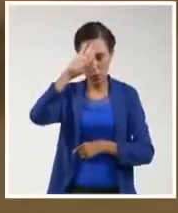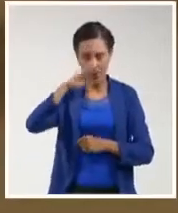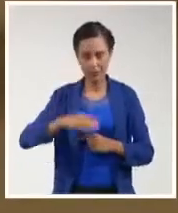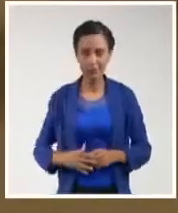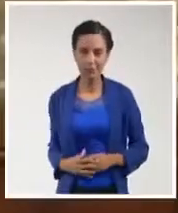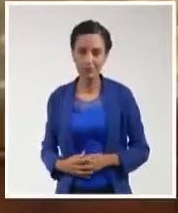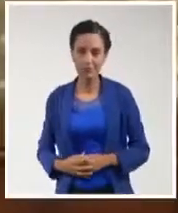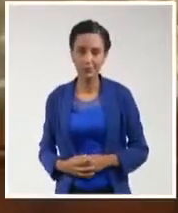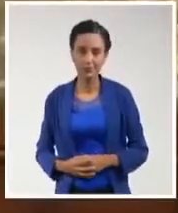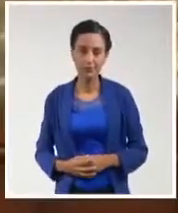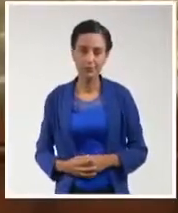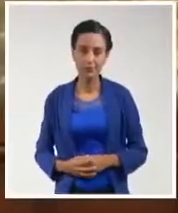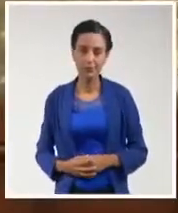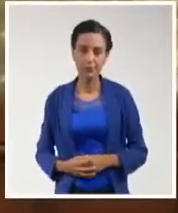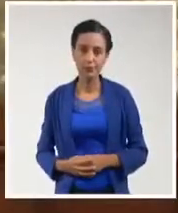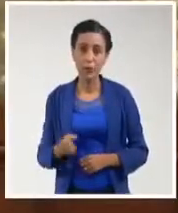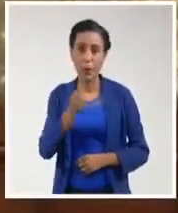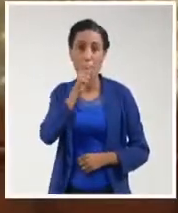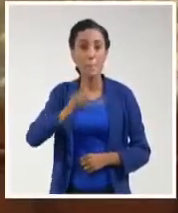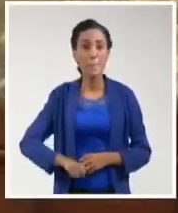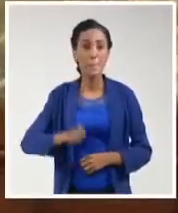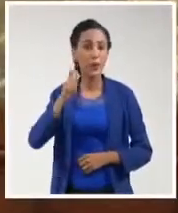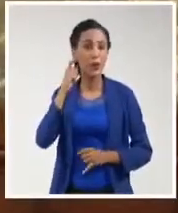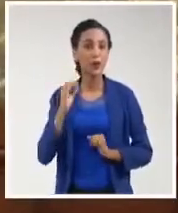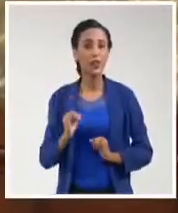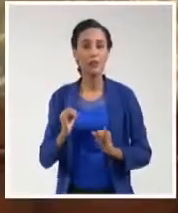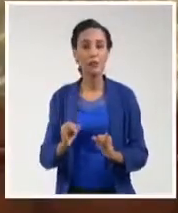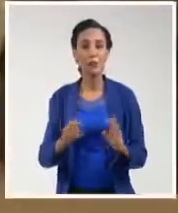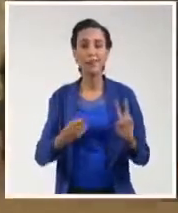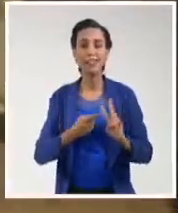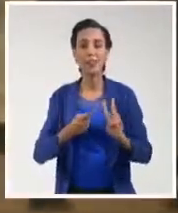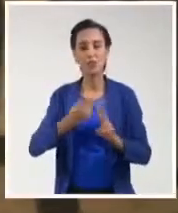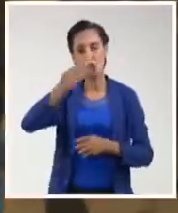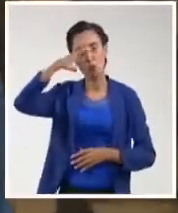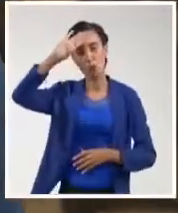Marisol Ramírez, Sistema Informativo de la Televisión Cubana.